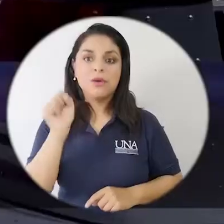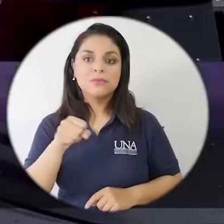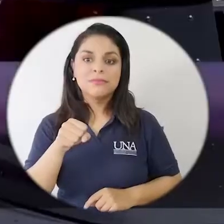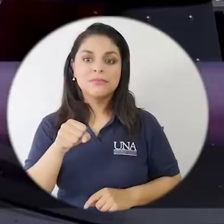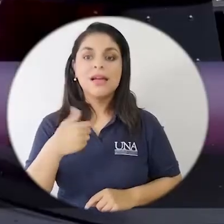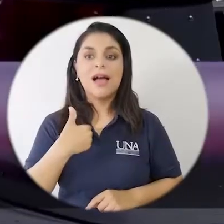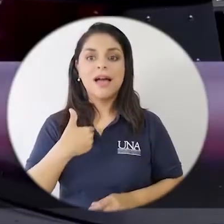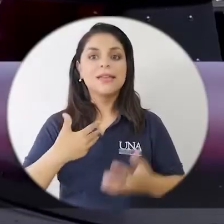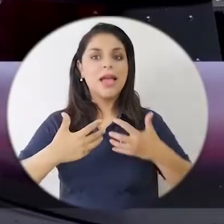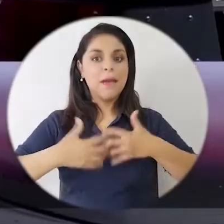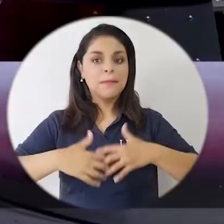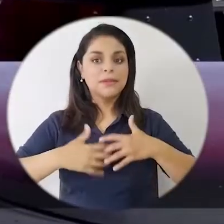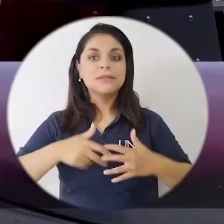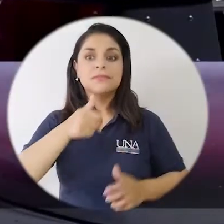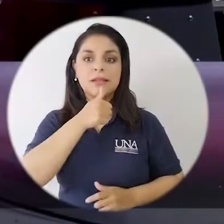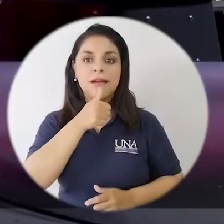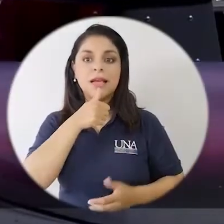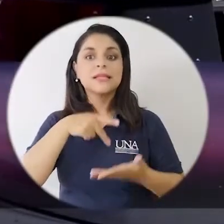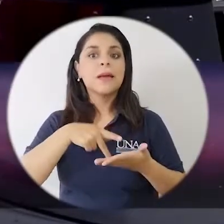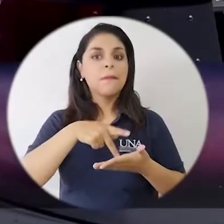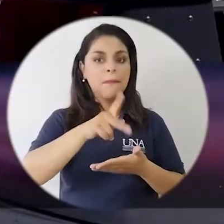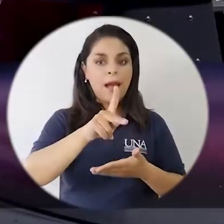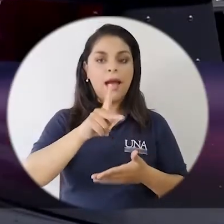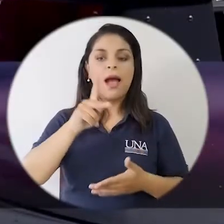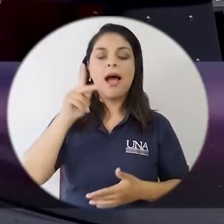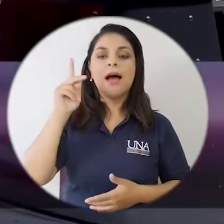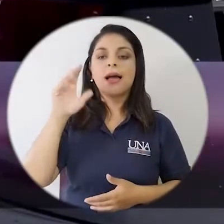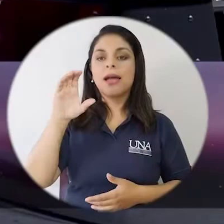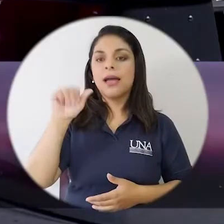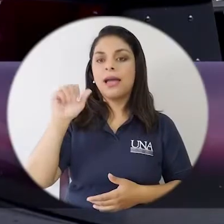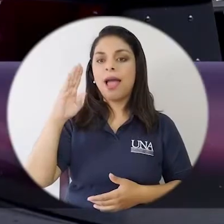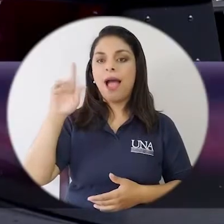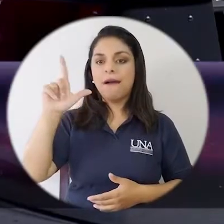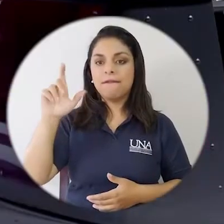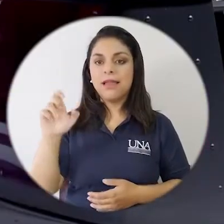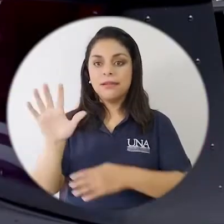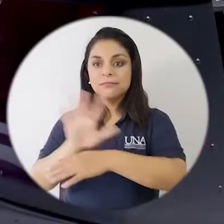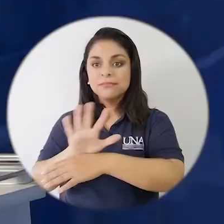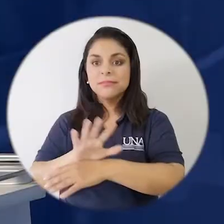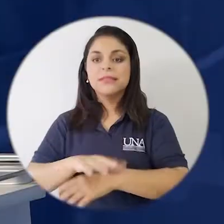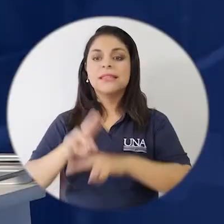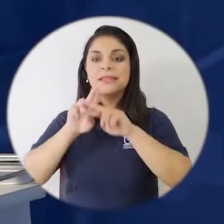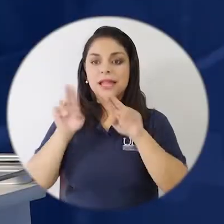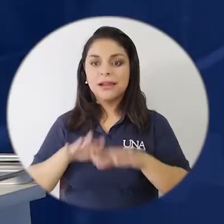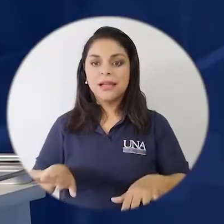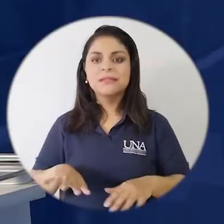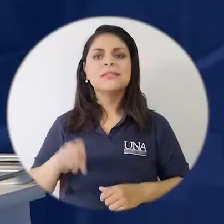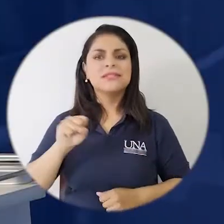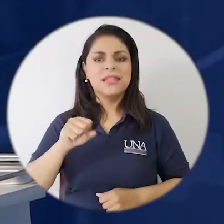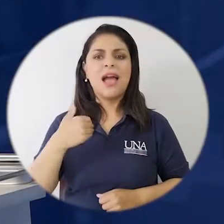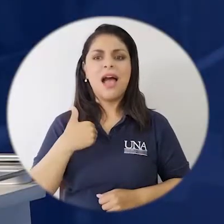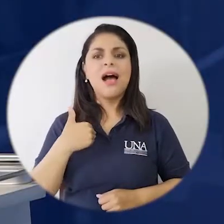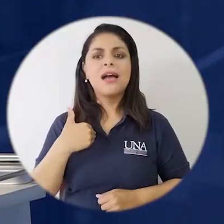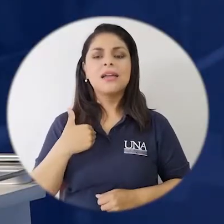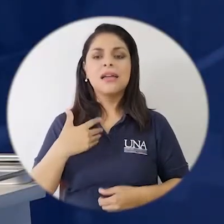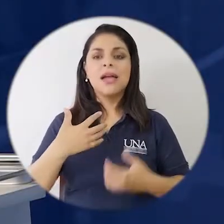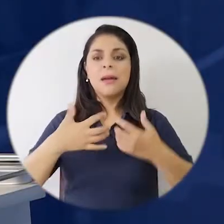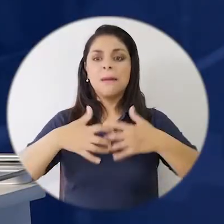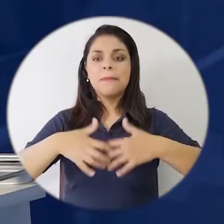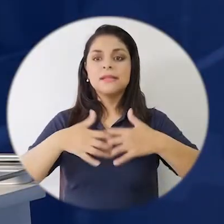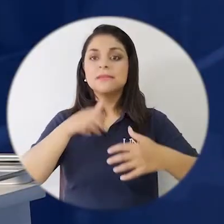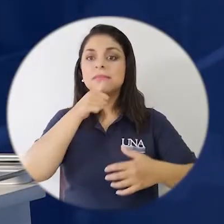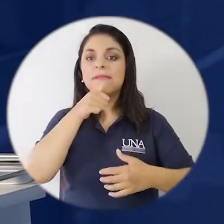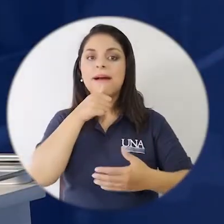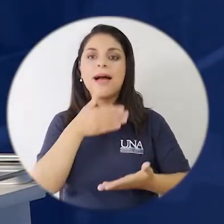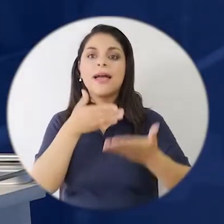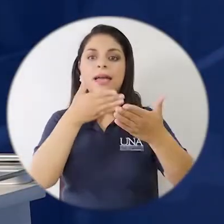sí. Hay empresas privadas que le pagan el cable y el televisor y el internet al funcionario. Hay empresas privadas que les ponen una mini oficina a la